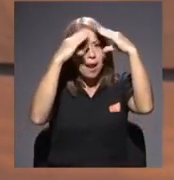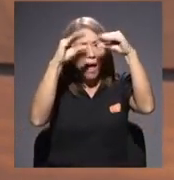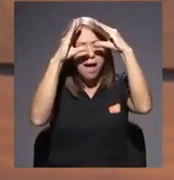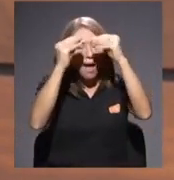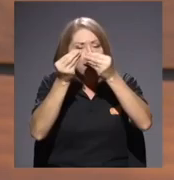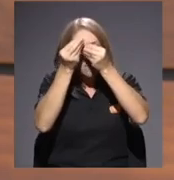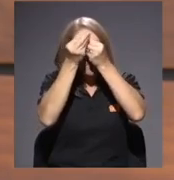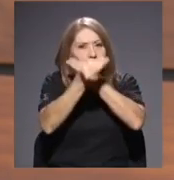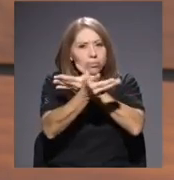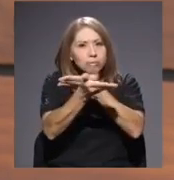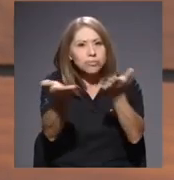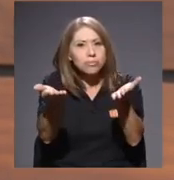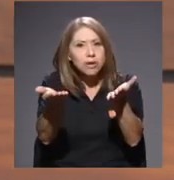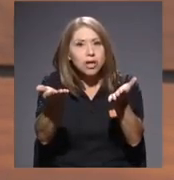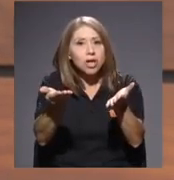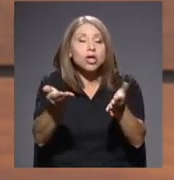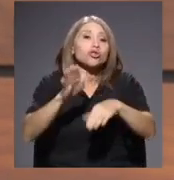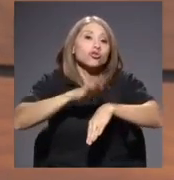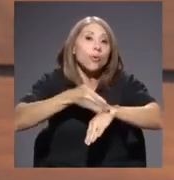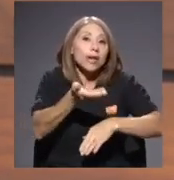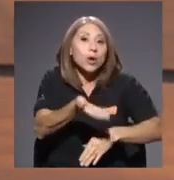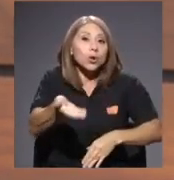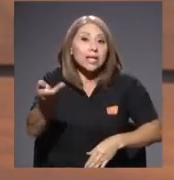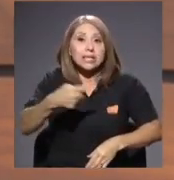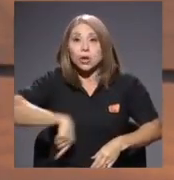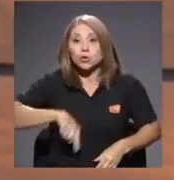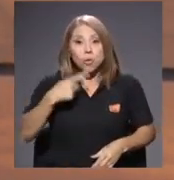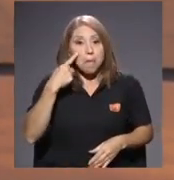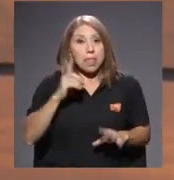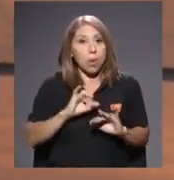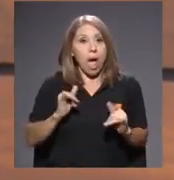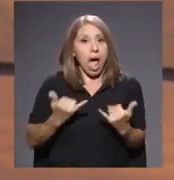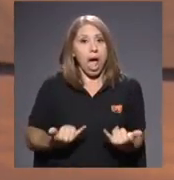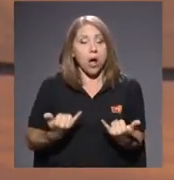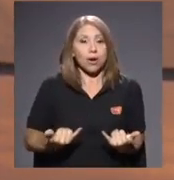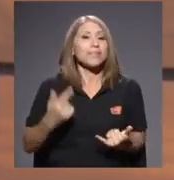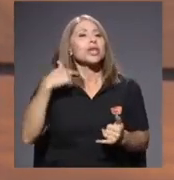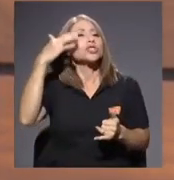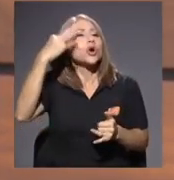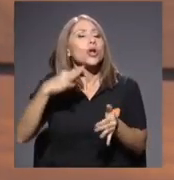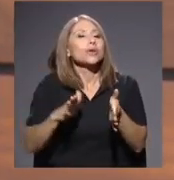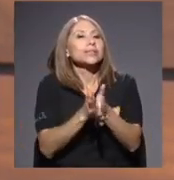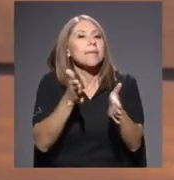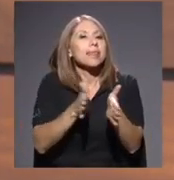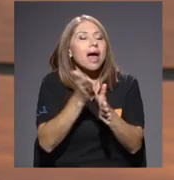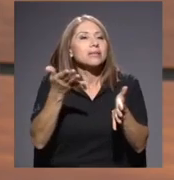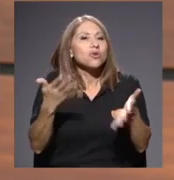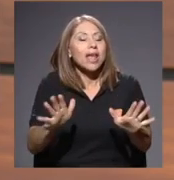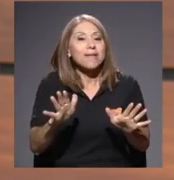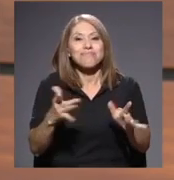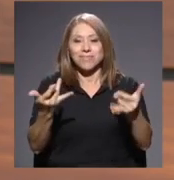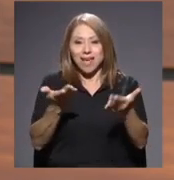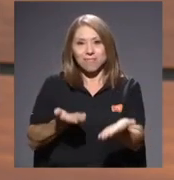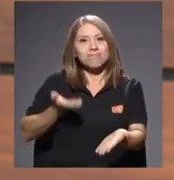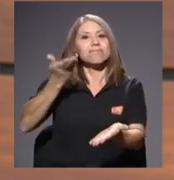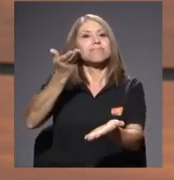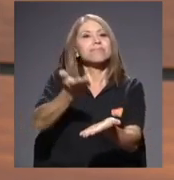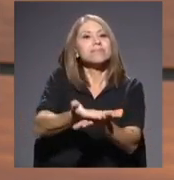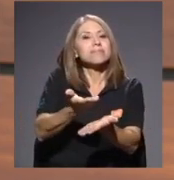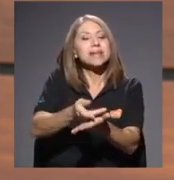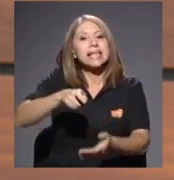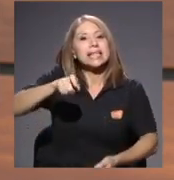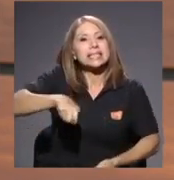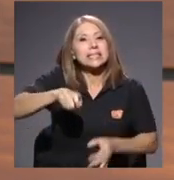luz sobre elementos que tal vez no estamos viendo en este momento. Yo creo que el cementazo trajo a la palestra pública el tema de la necesidad